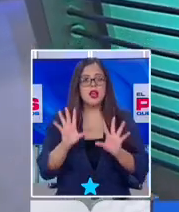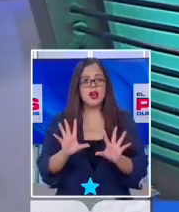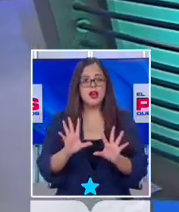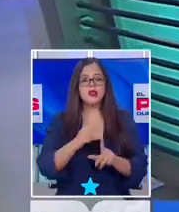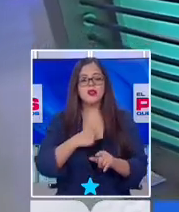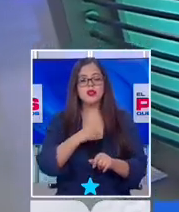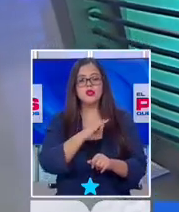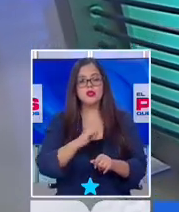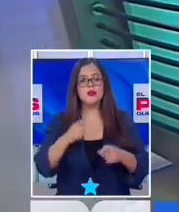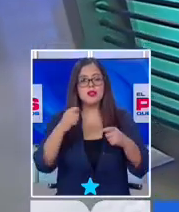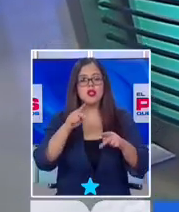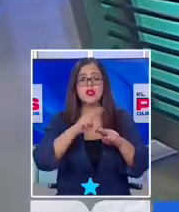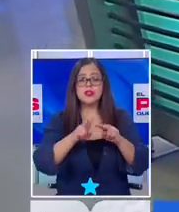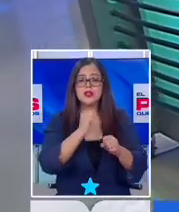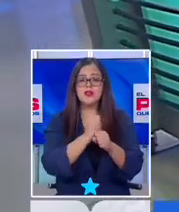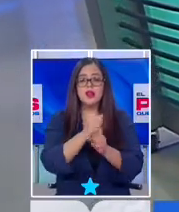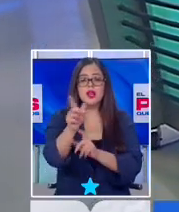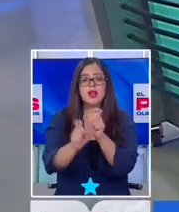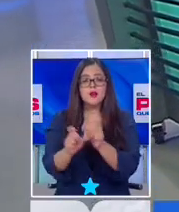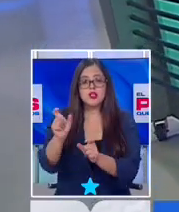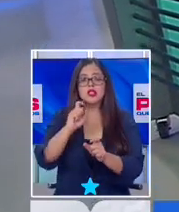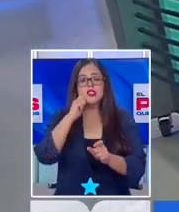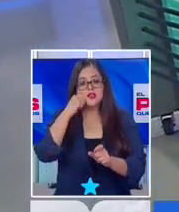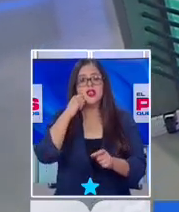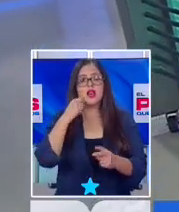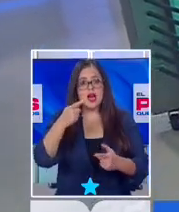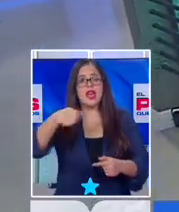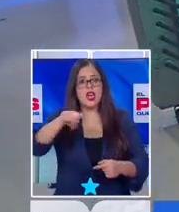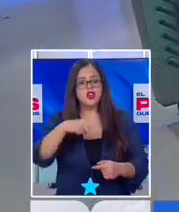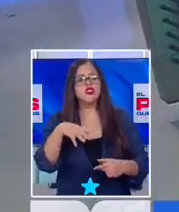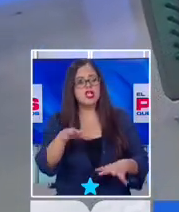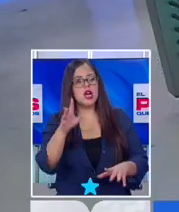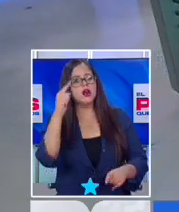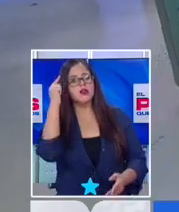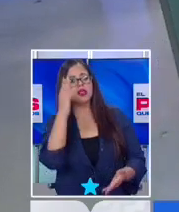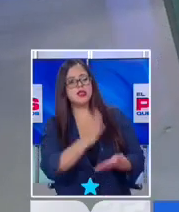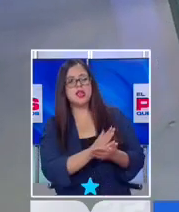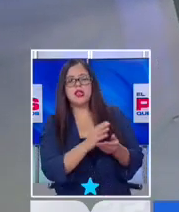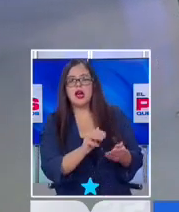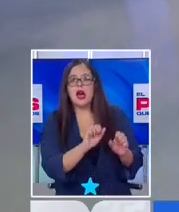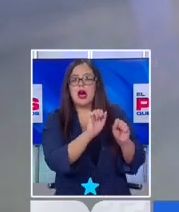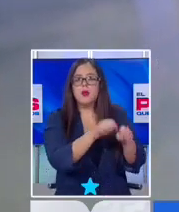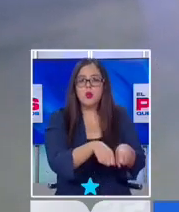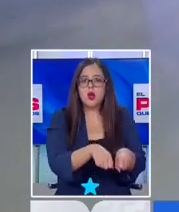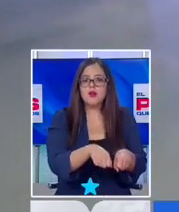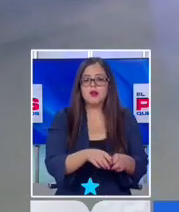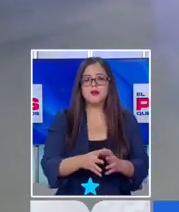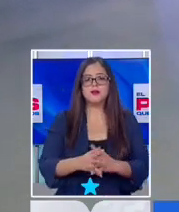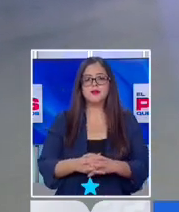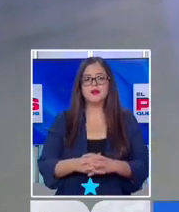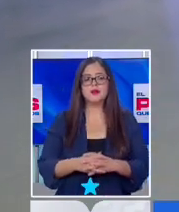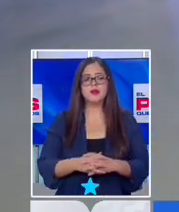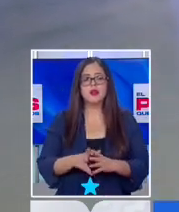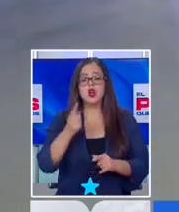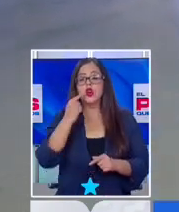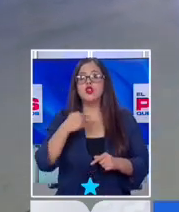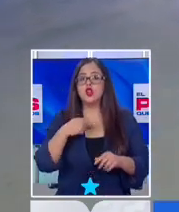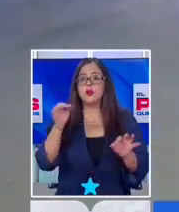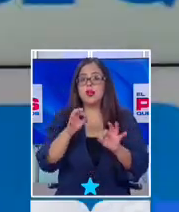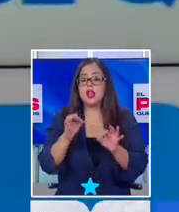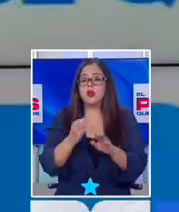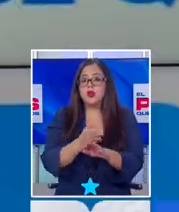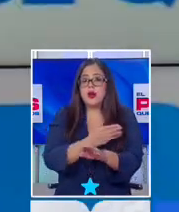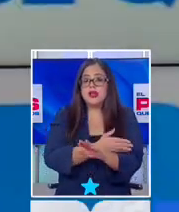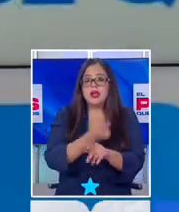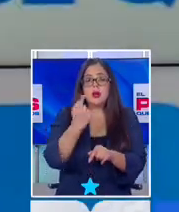siempre trato de hacer en ese trabajo de que la gente sea la que juzgue respecto de qué es lo que se está aprobando y lo que no me estoy adelantando bastante con esto pero creo